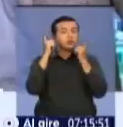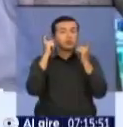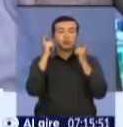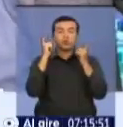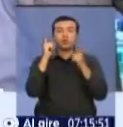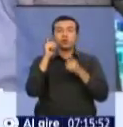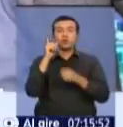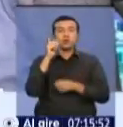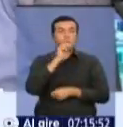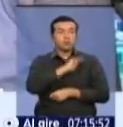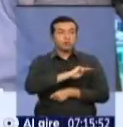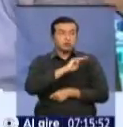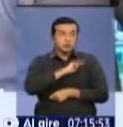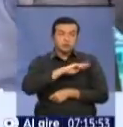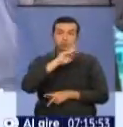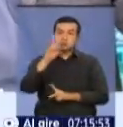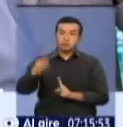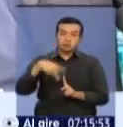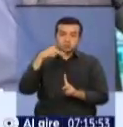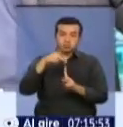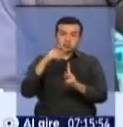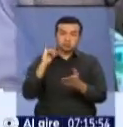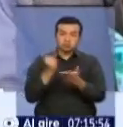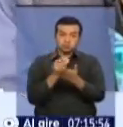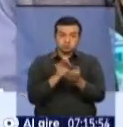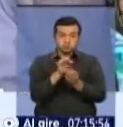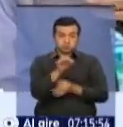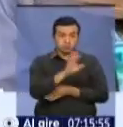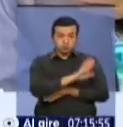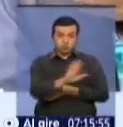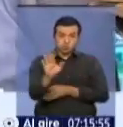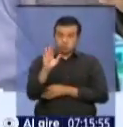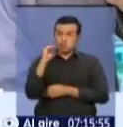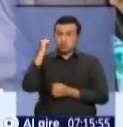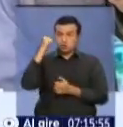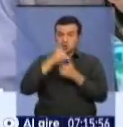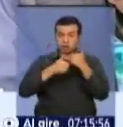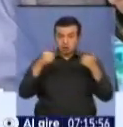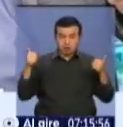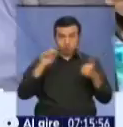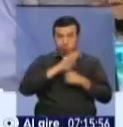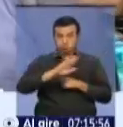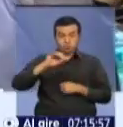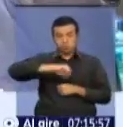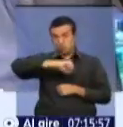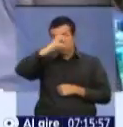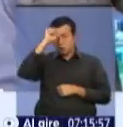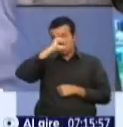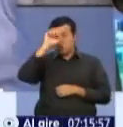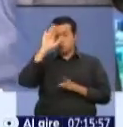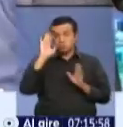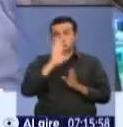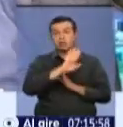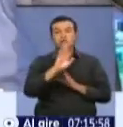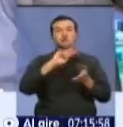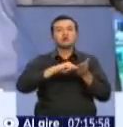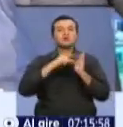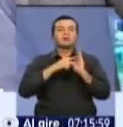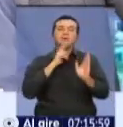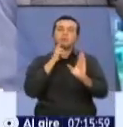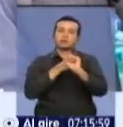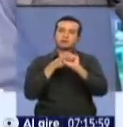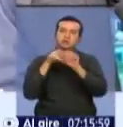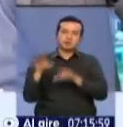GATS, gobiernos autónomos descentralizados, van a proponer candidatos y van a salir electos. Eso es participar